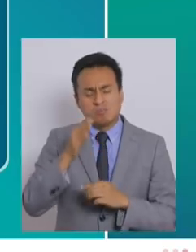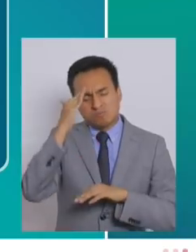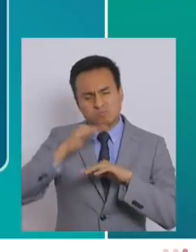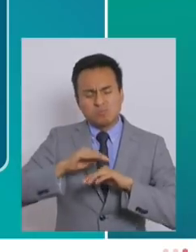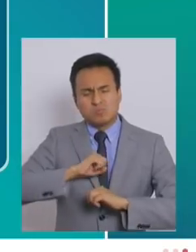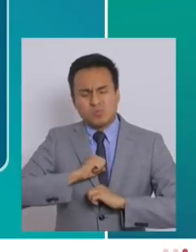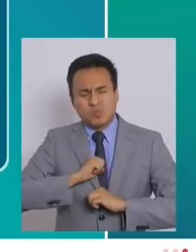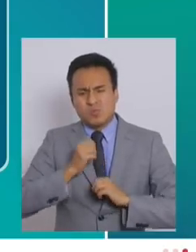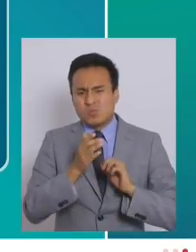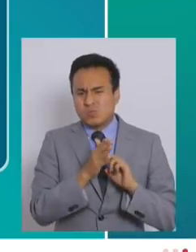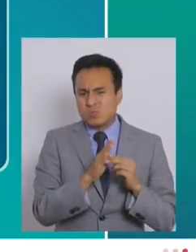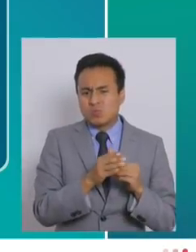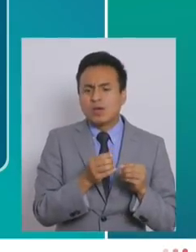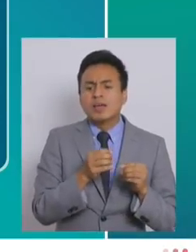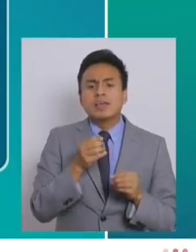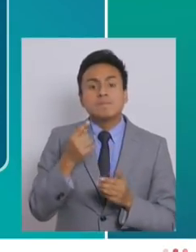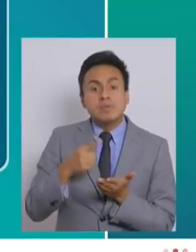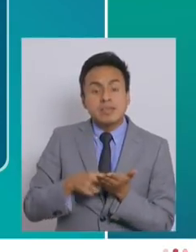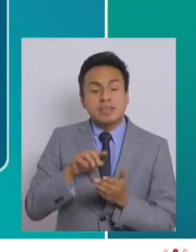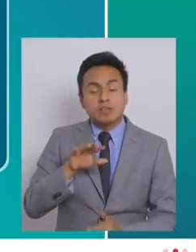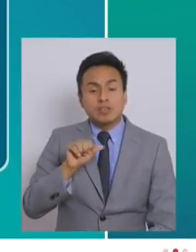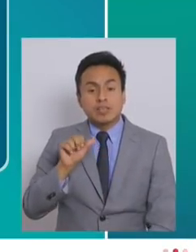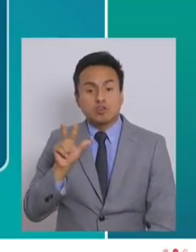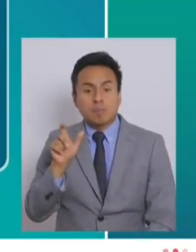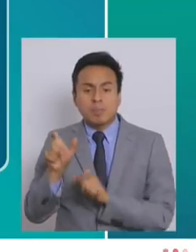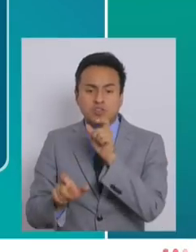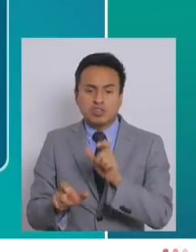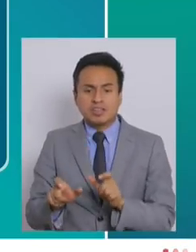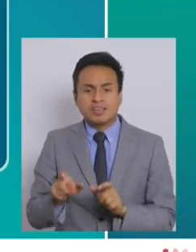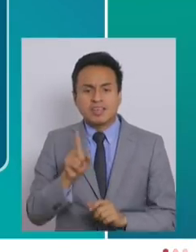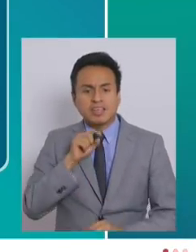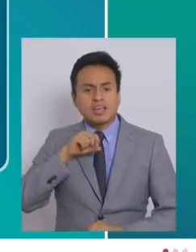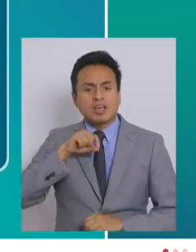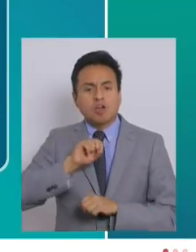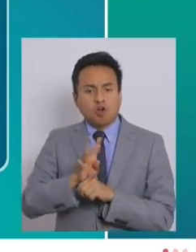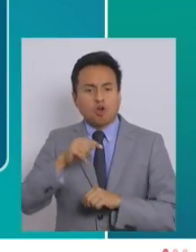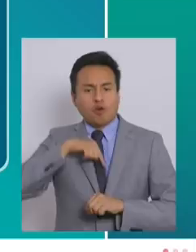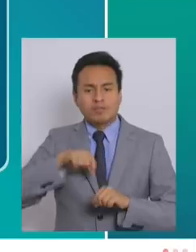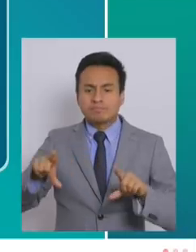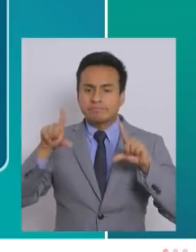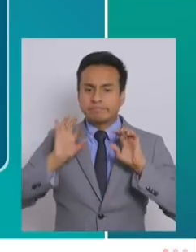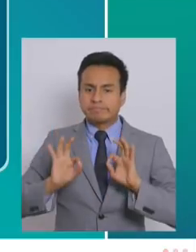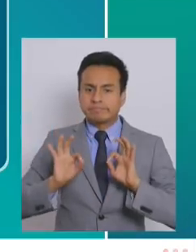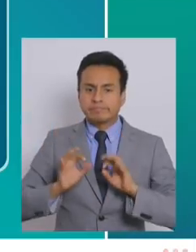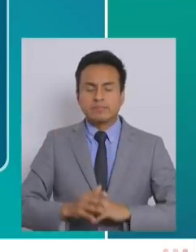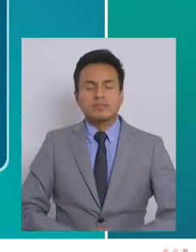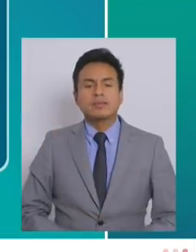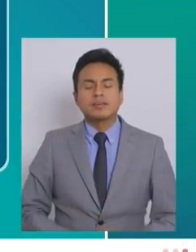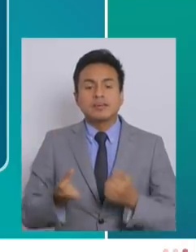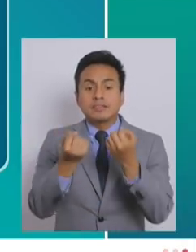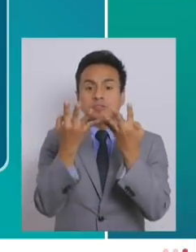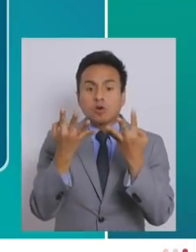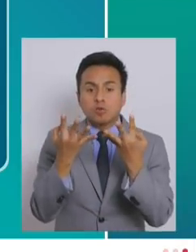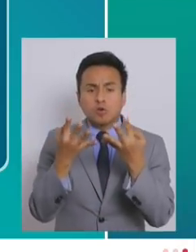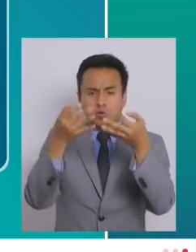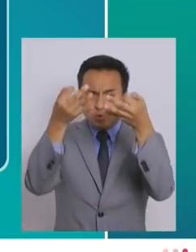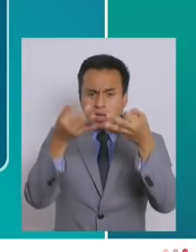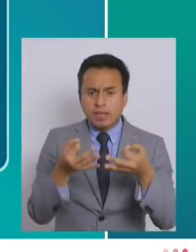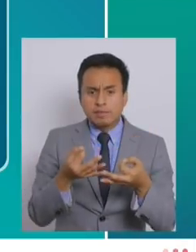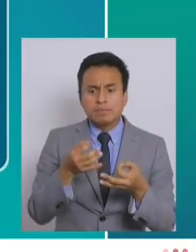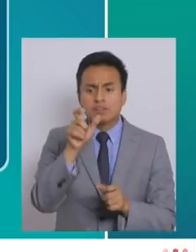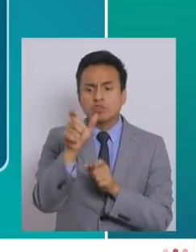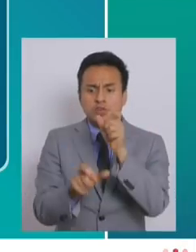y 1568 son casos asintomáticos la cifra total de personas diagnosticadas